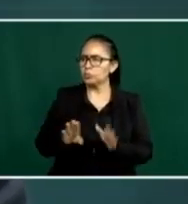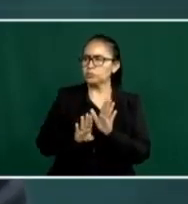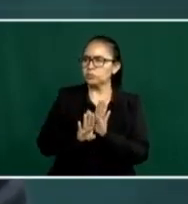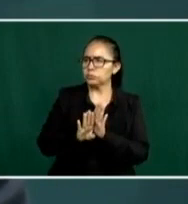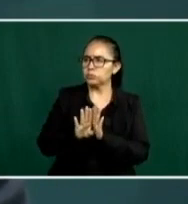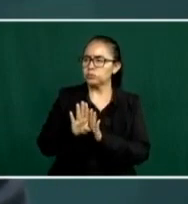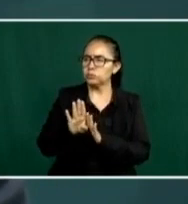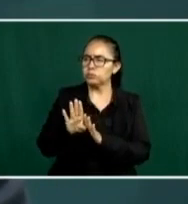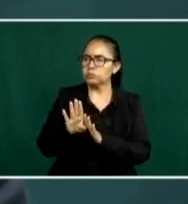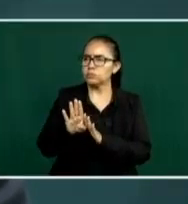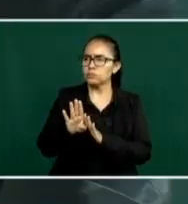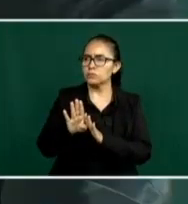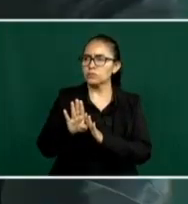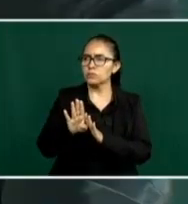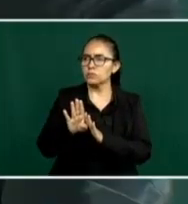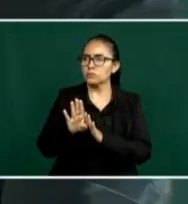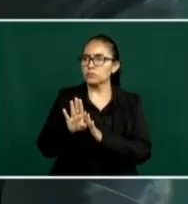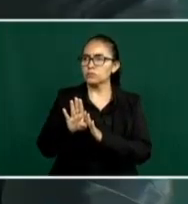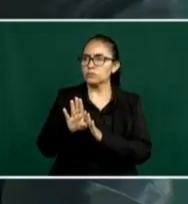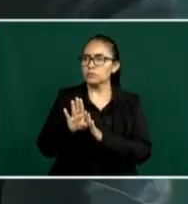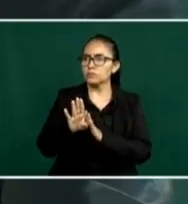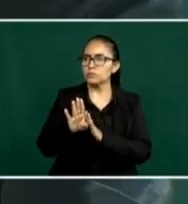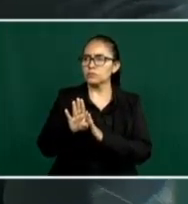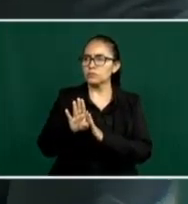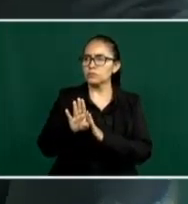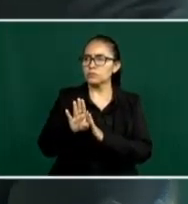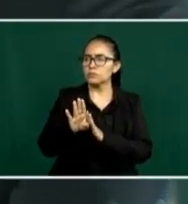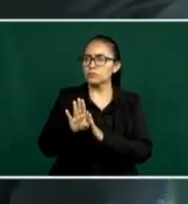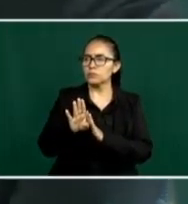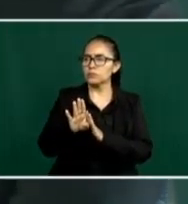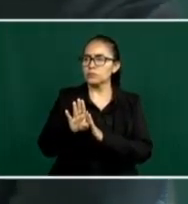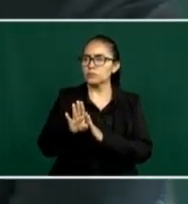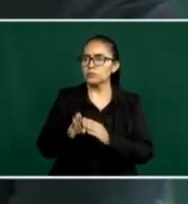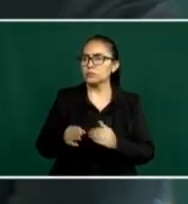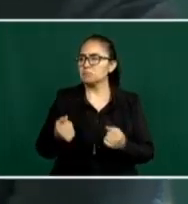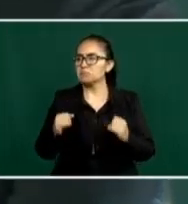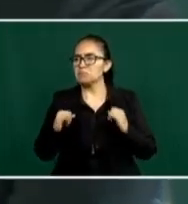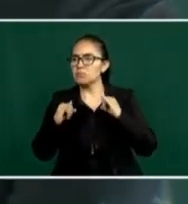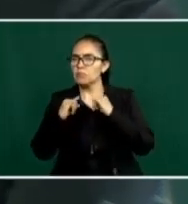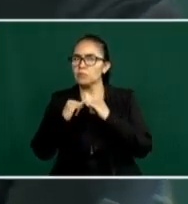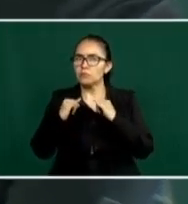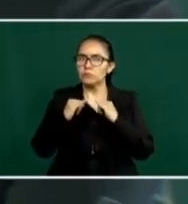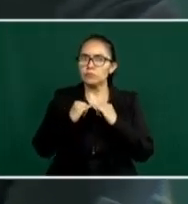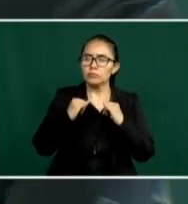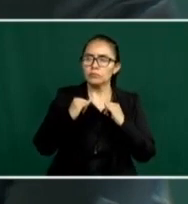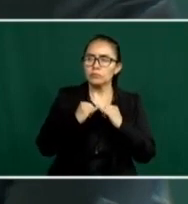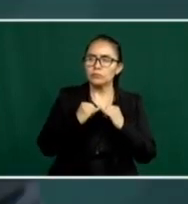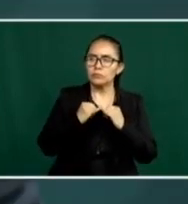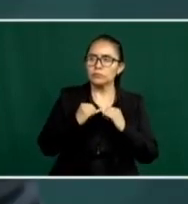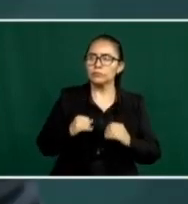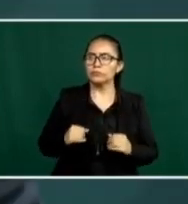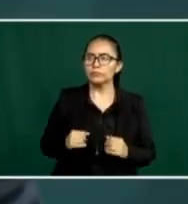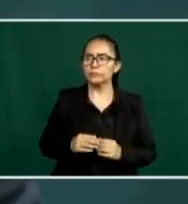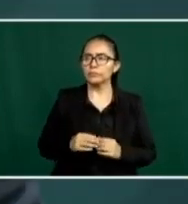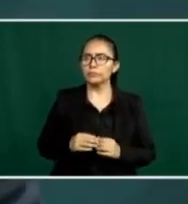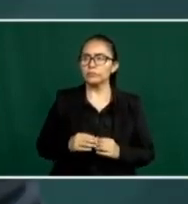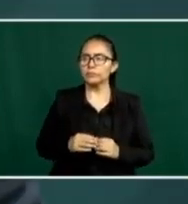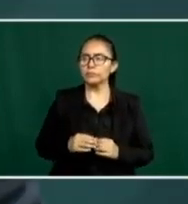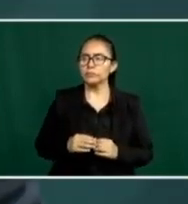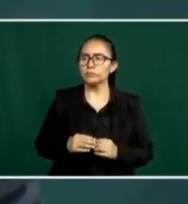ni hubo distribución de riqueza.